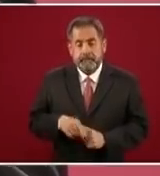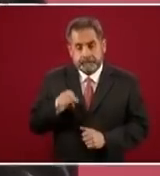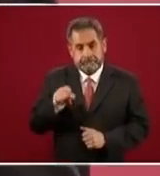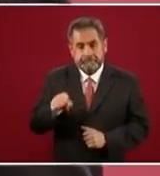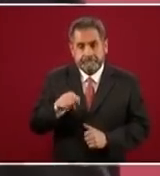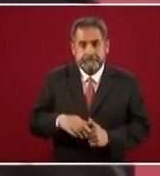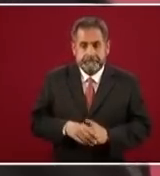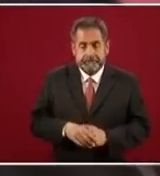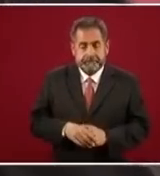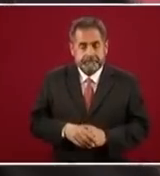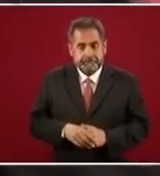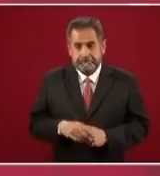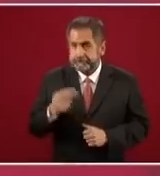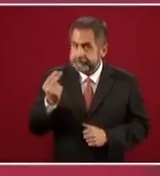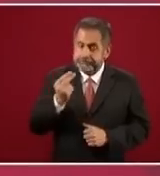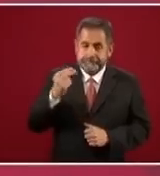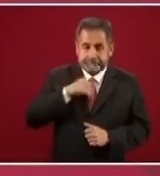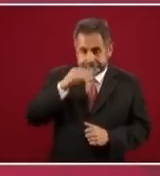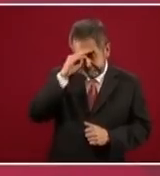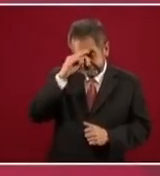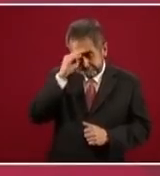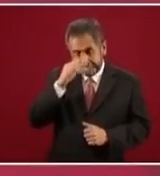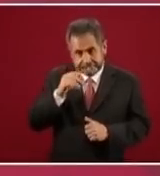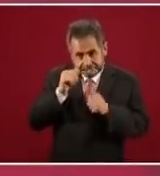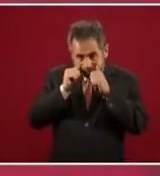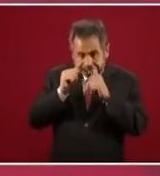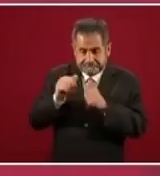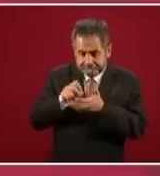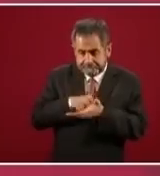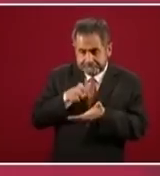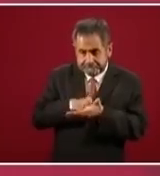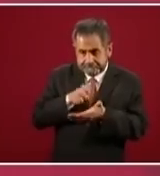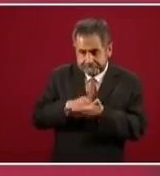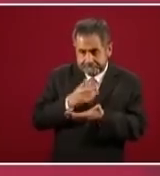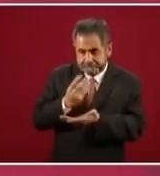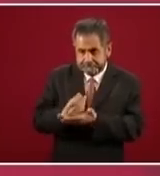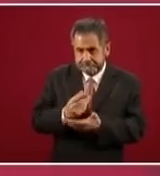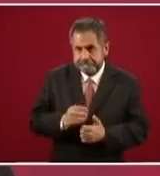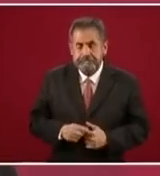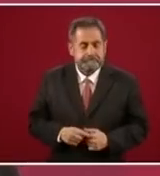asunto que amerita atención.